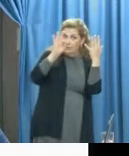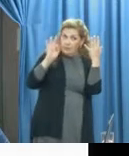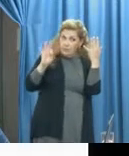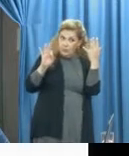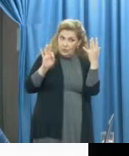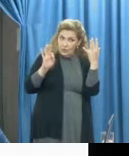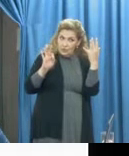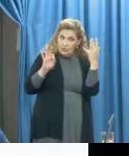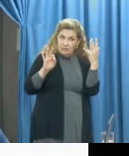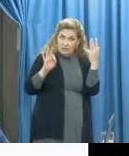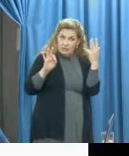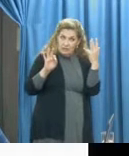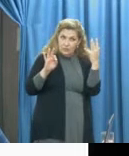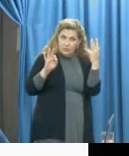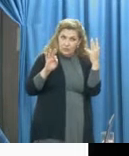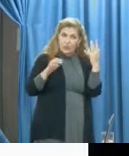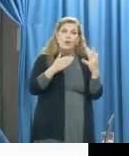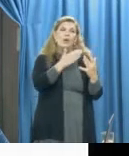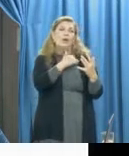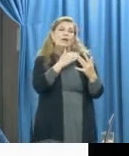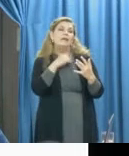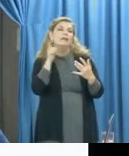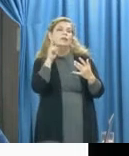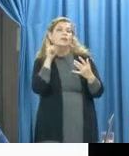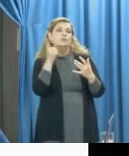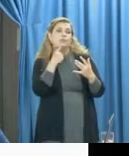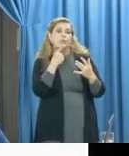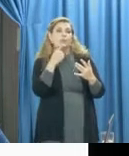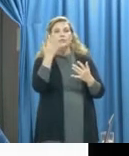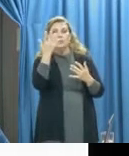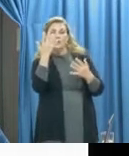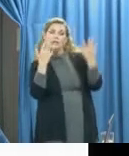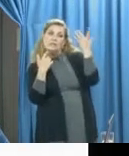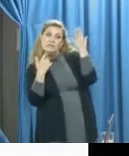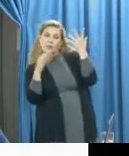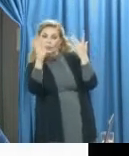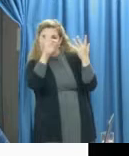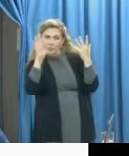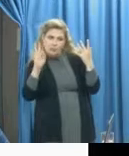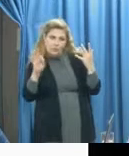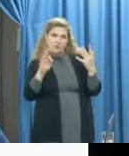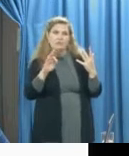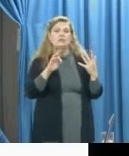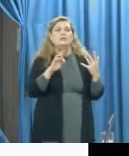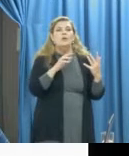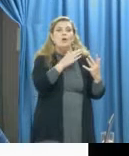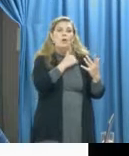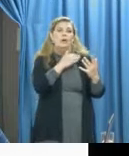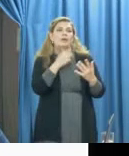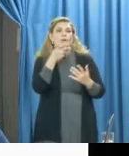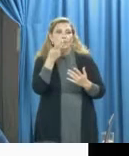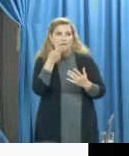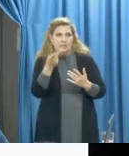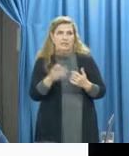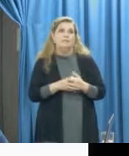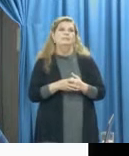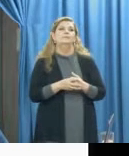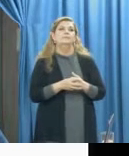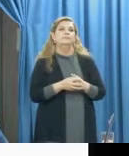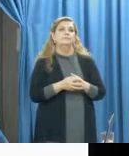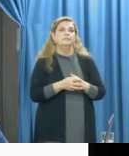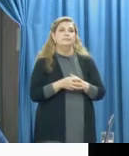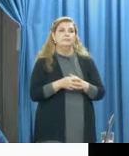probabilidad de tener descendencia sorda y 50% de probabilidad de tener descendencia oyente.